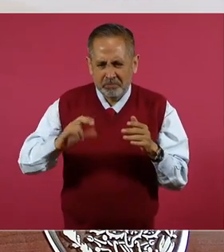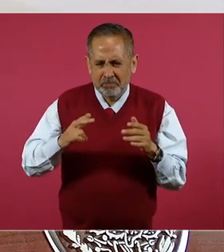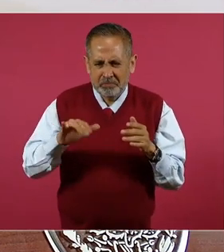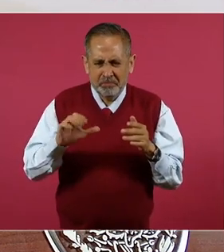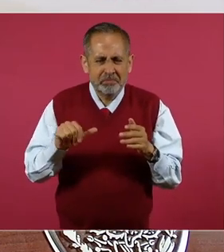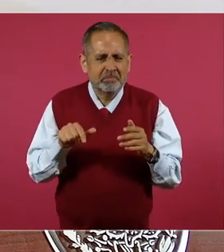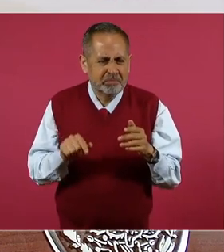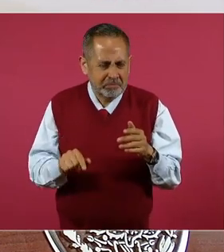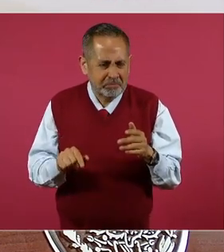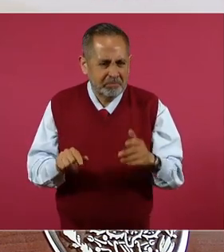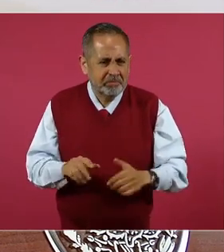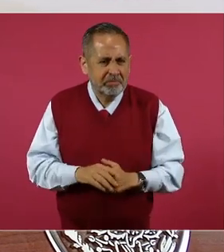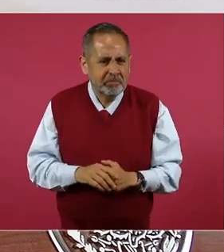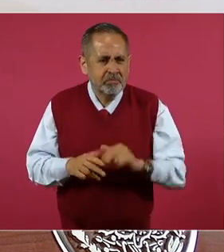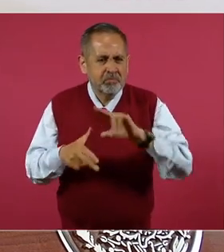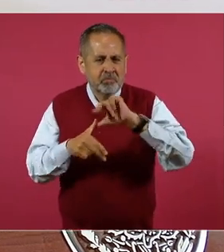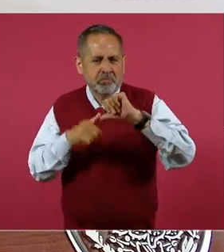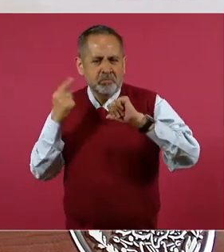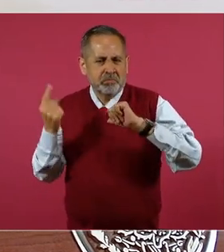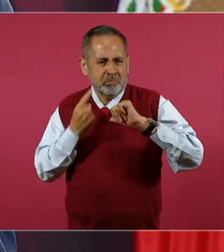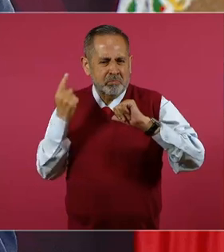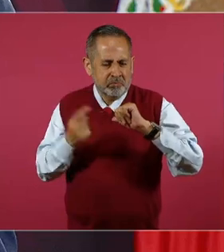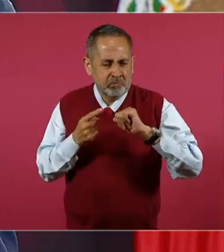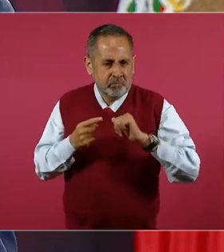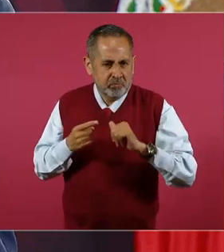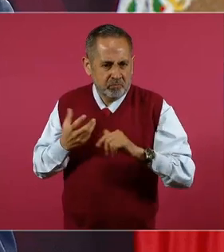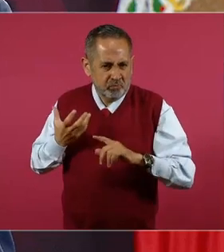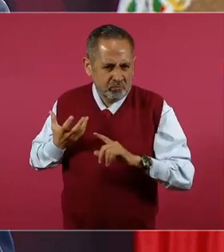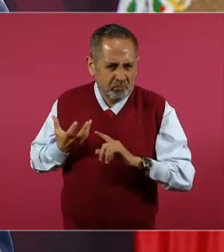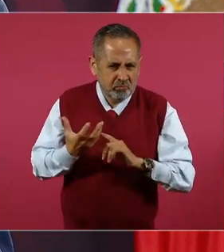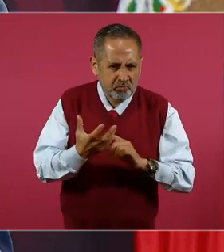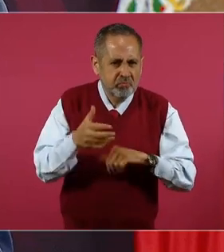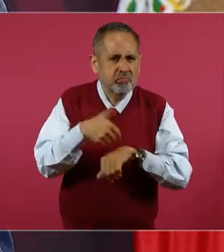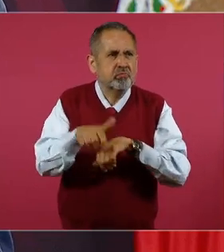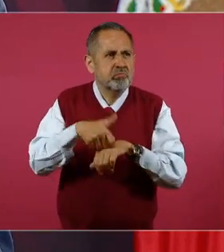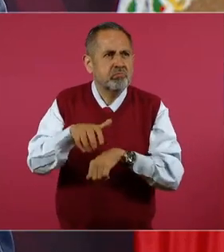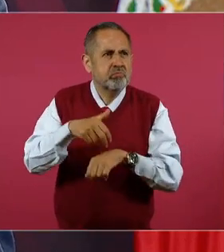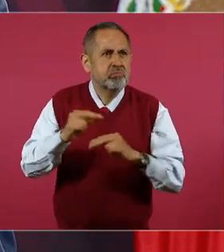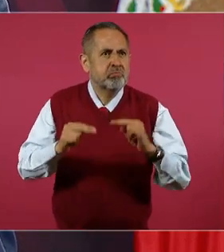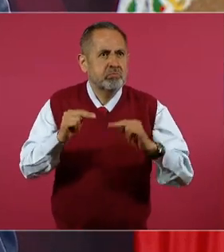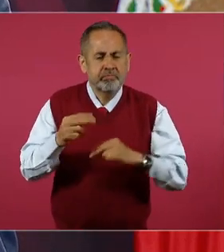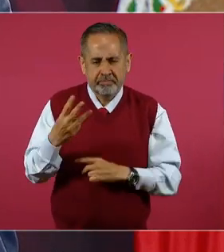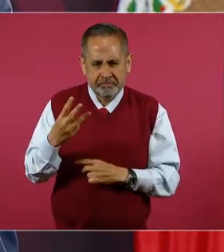el huracán que entró con categoría 3.